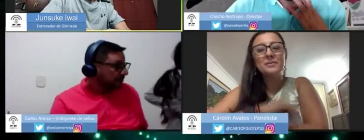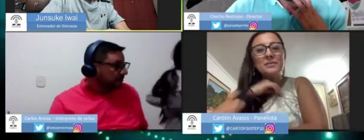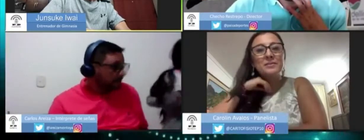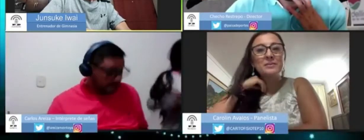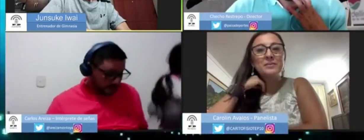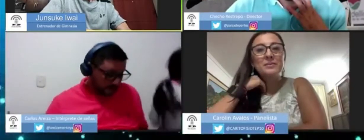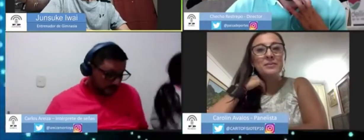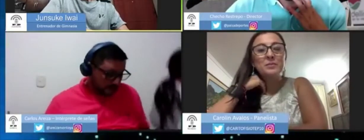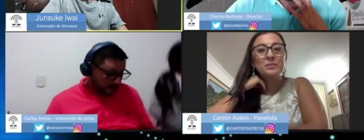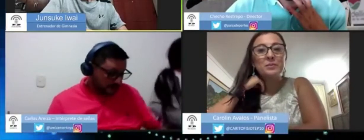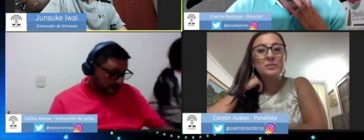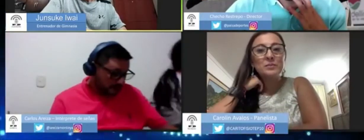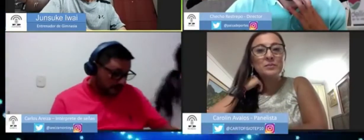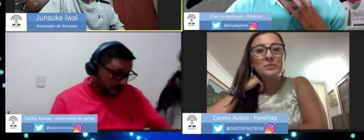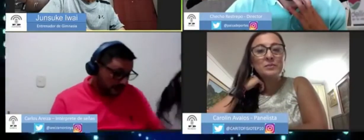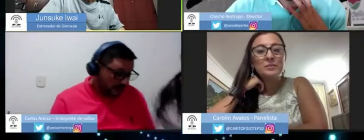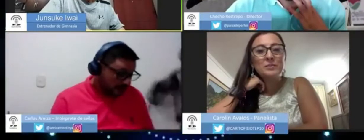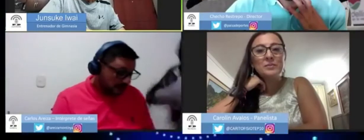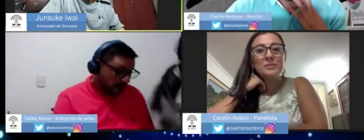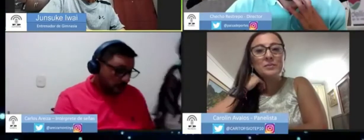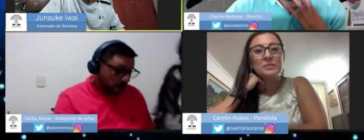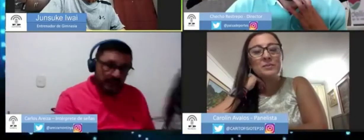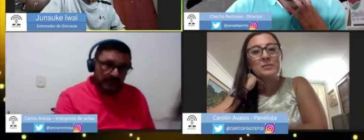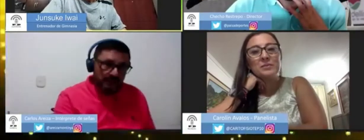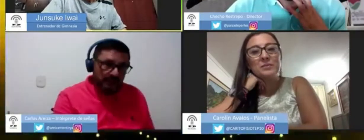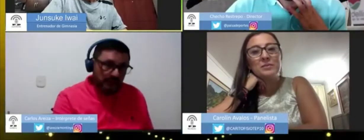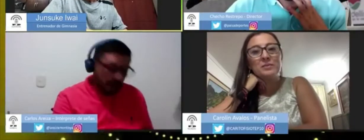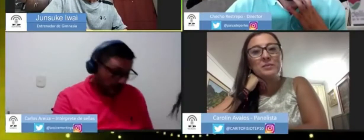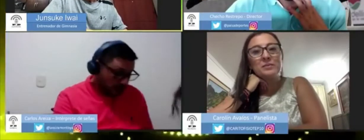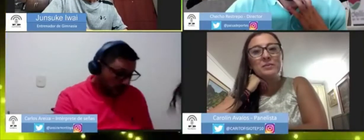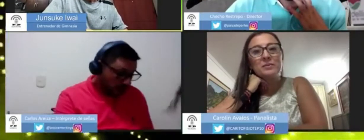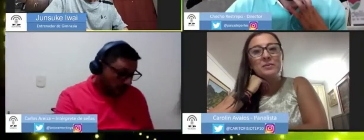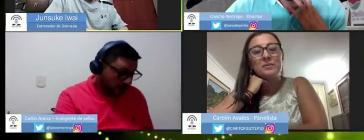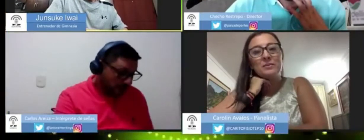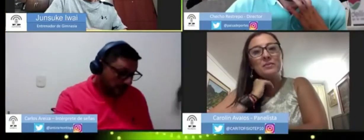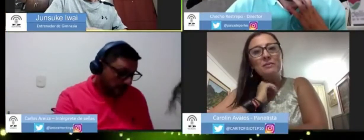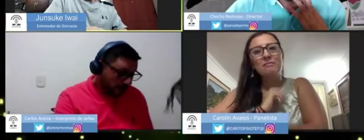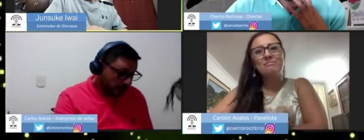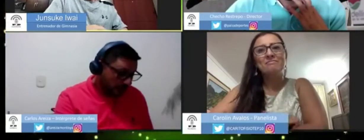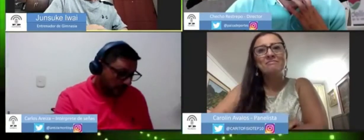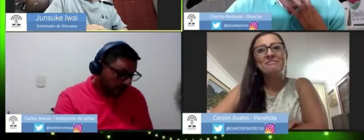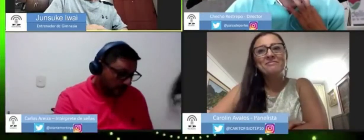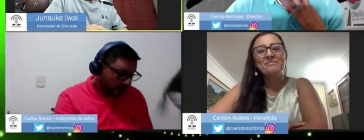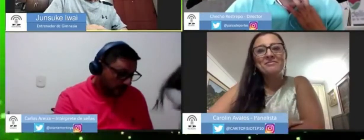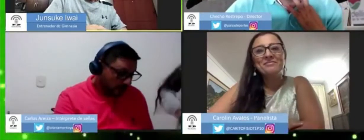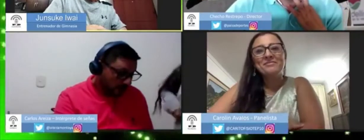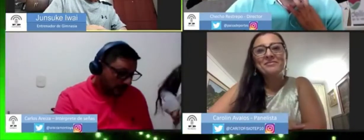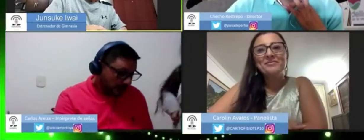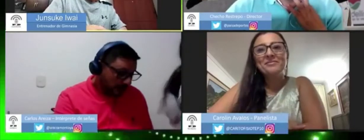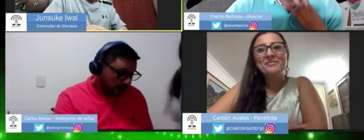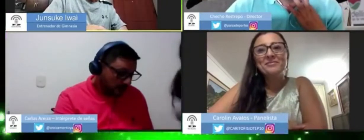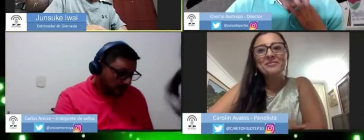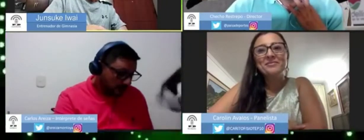encontró como una colchoneta de arena. Y uno